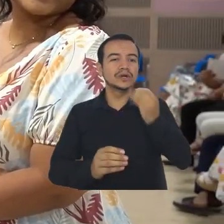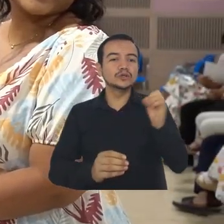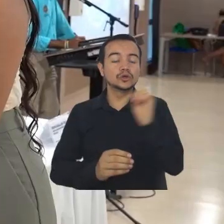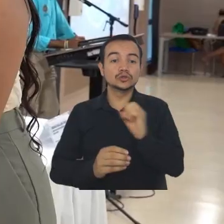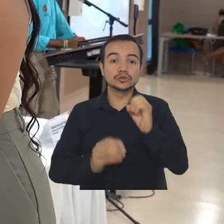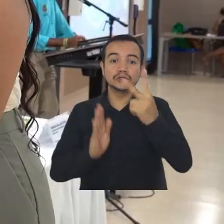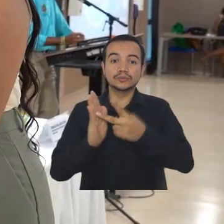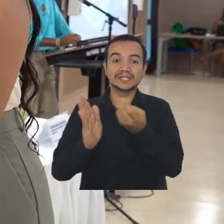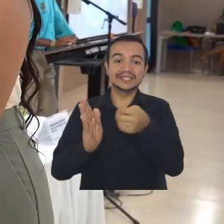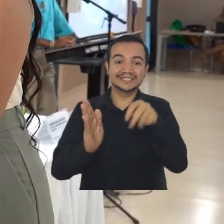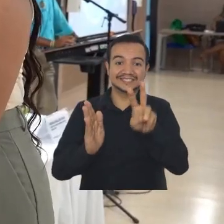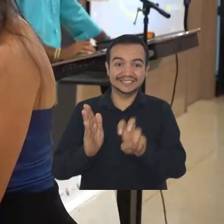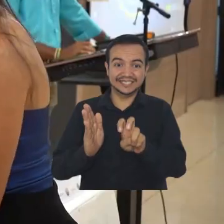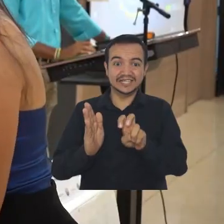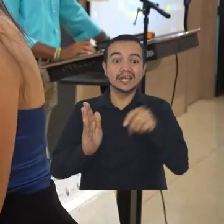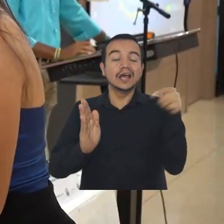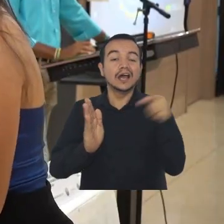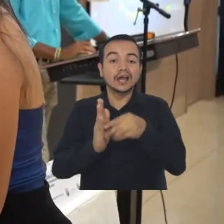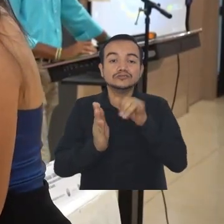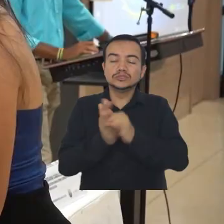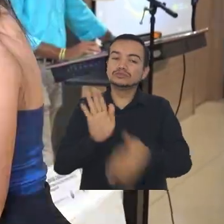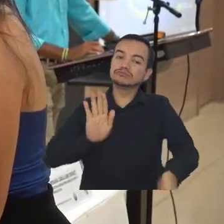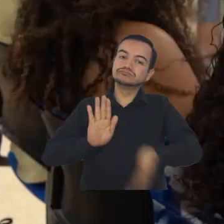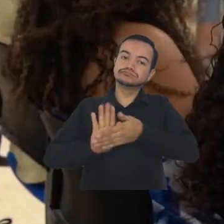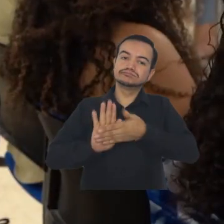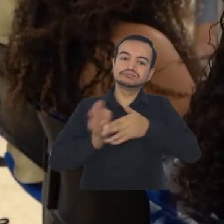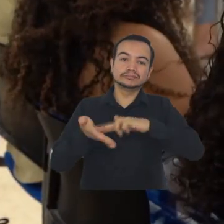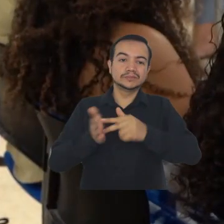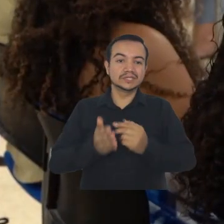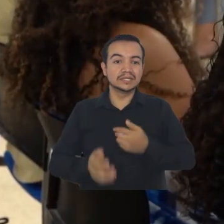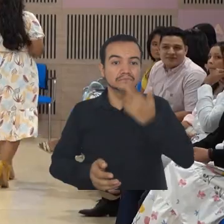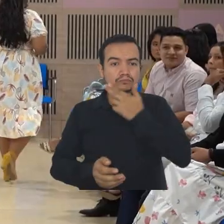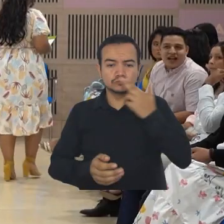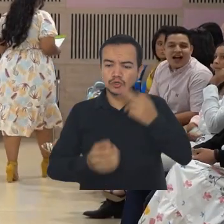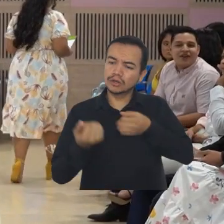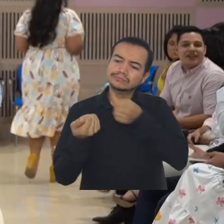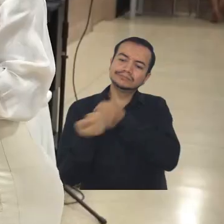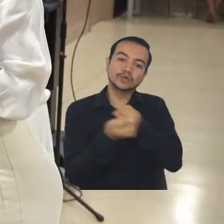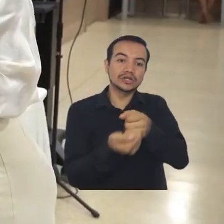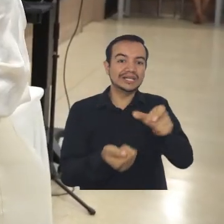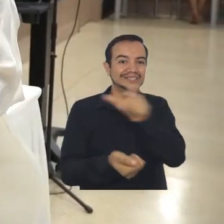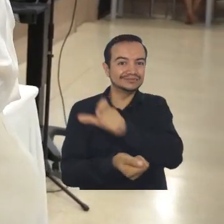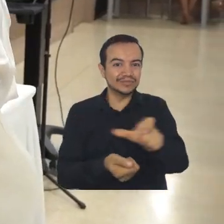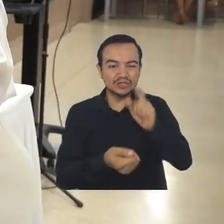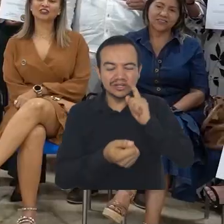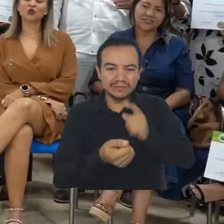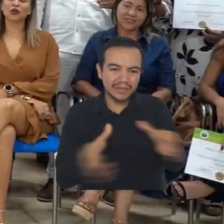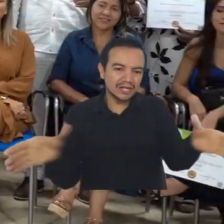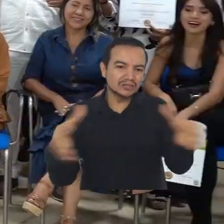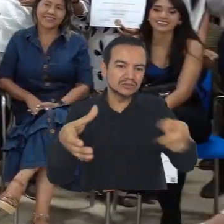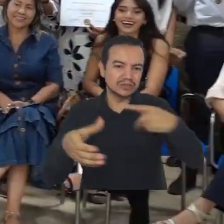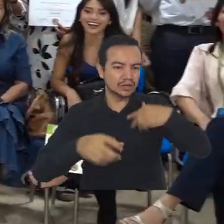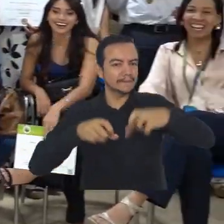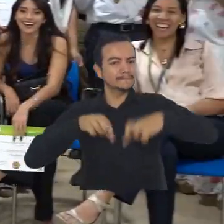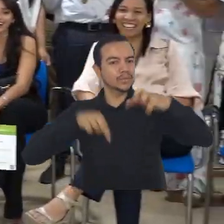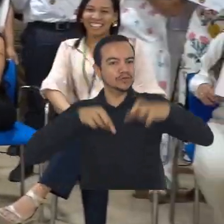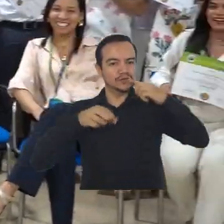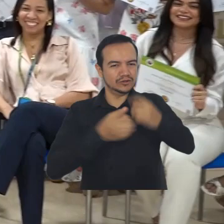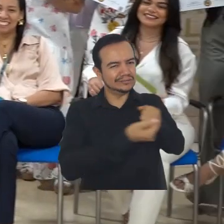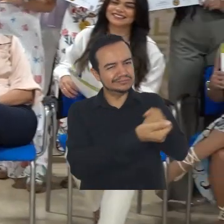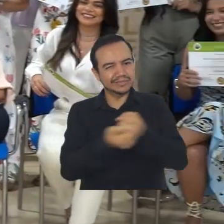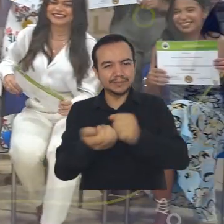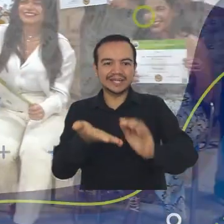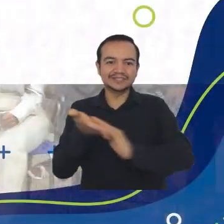17 de octubre de 2017, con el que se evidencia el compromiso de aportar a la sociedad profesionales idóneos en la resolución de